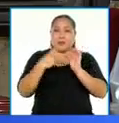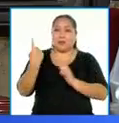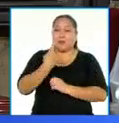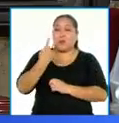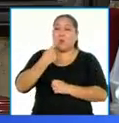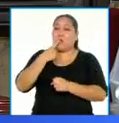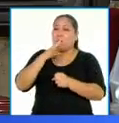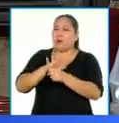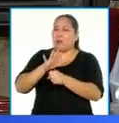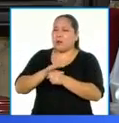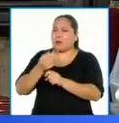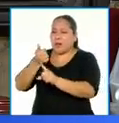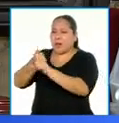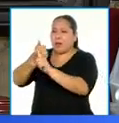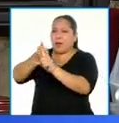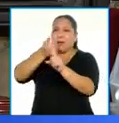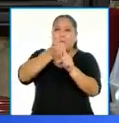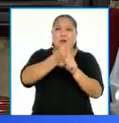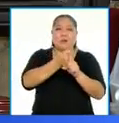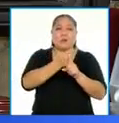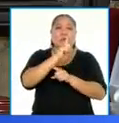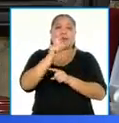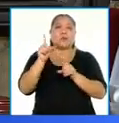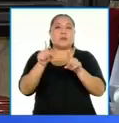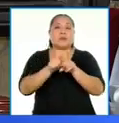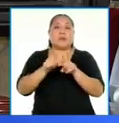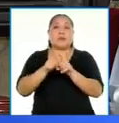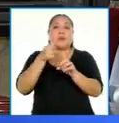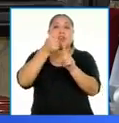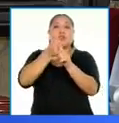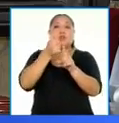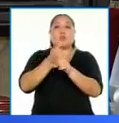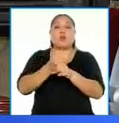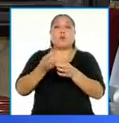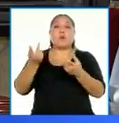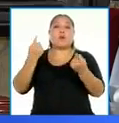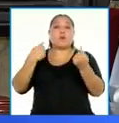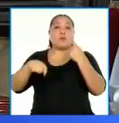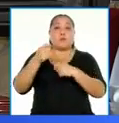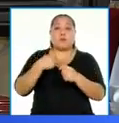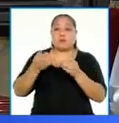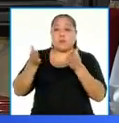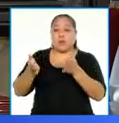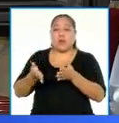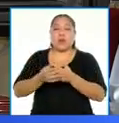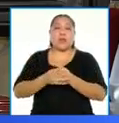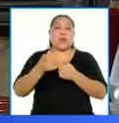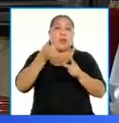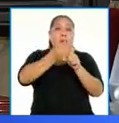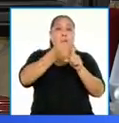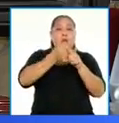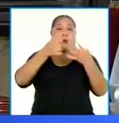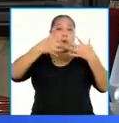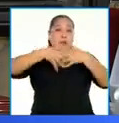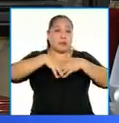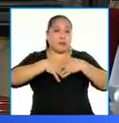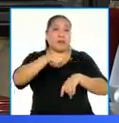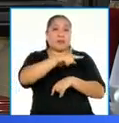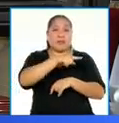un compromiso individual, sino también de los propios negocios, de las propias empresas, en